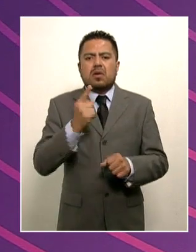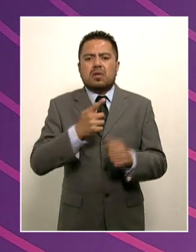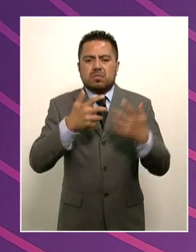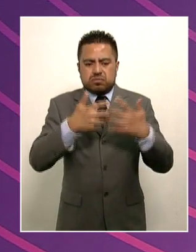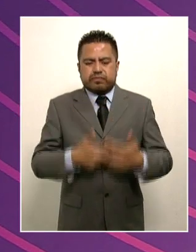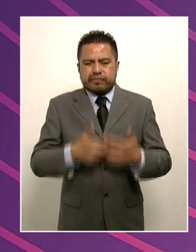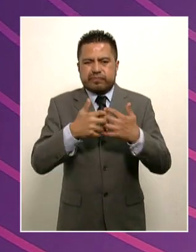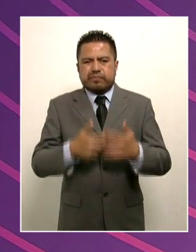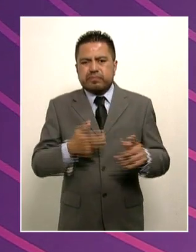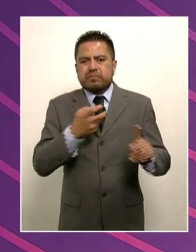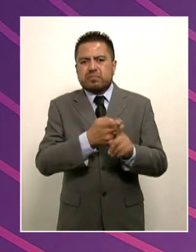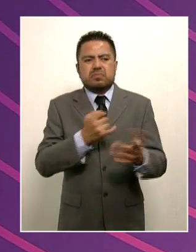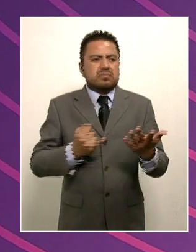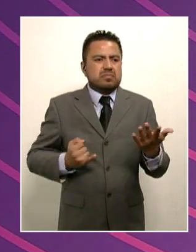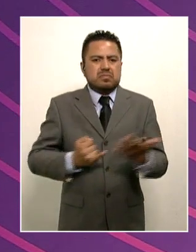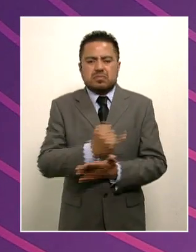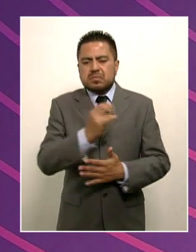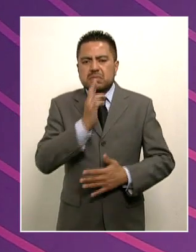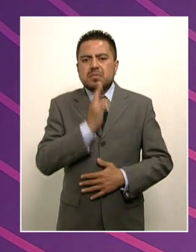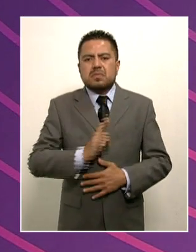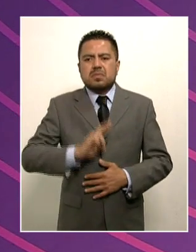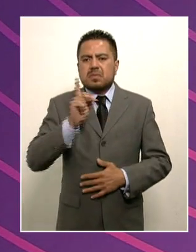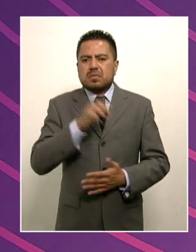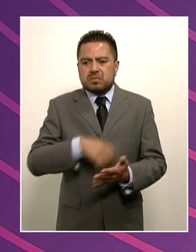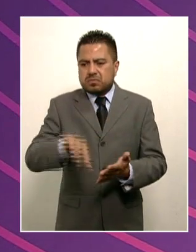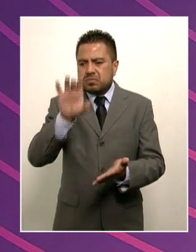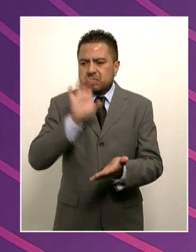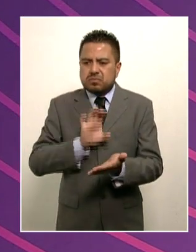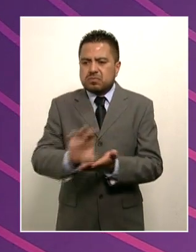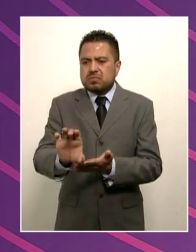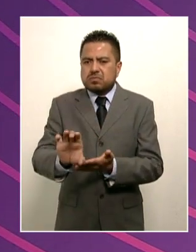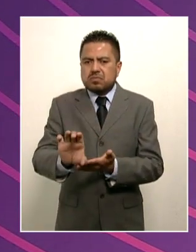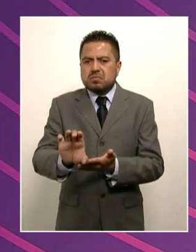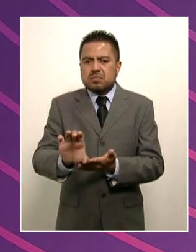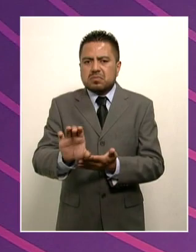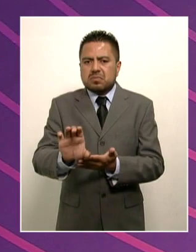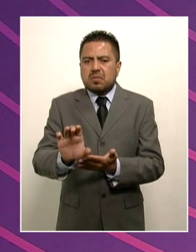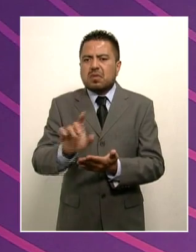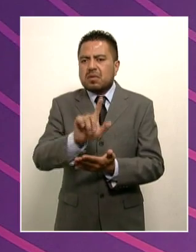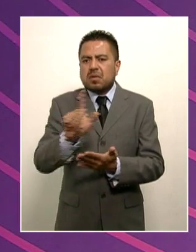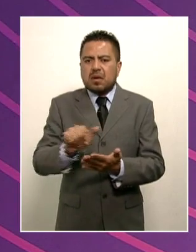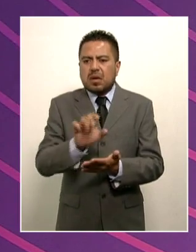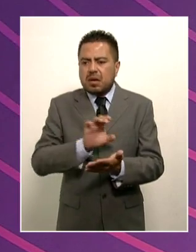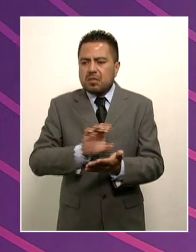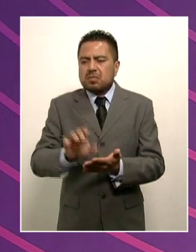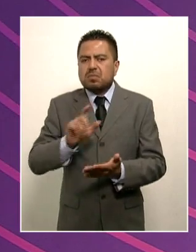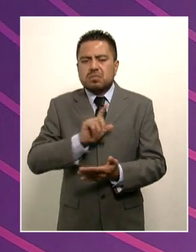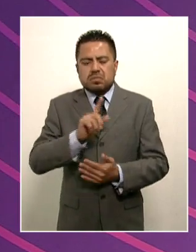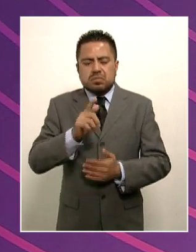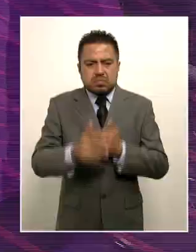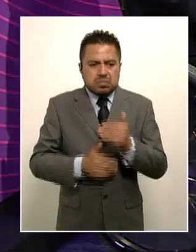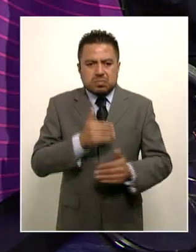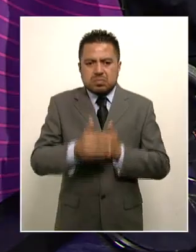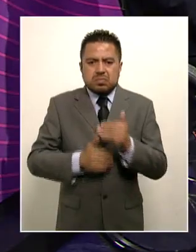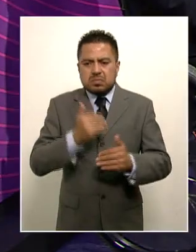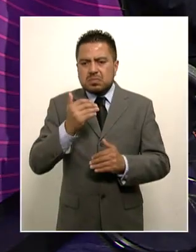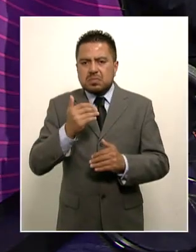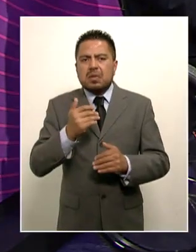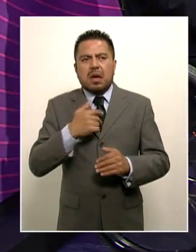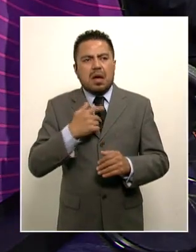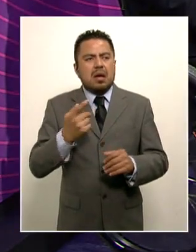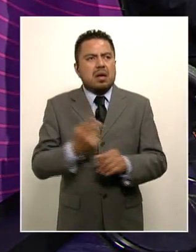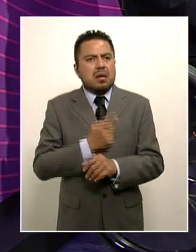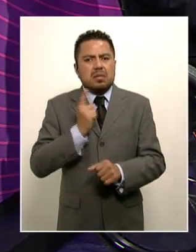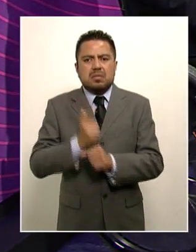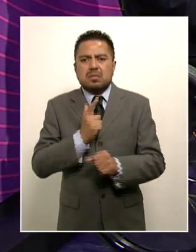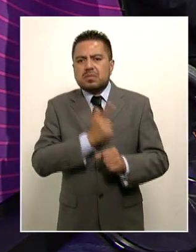empresa pues decidió liquidarme, y bueno, ya después del paso del tiempo me di cuenta, y